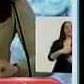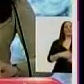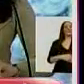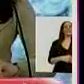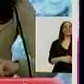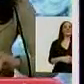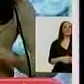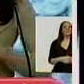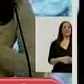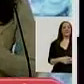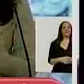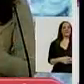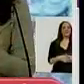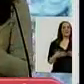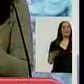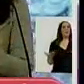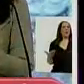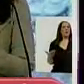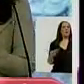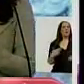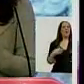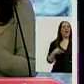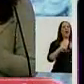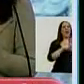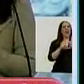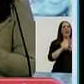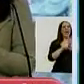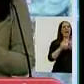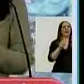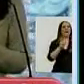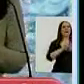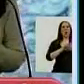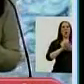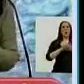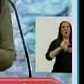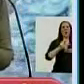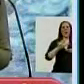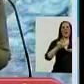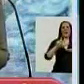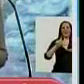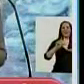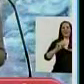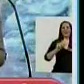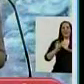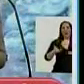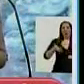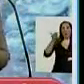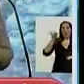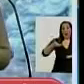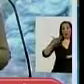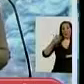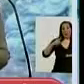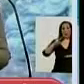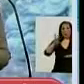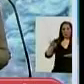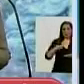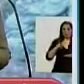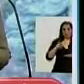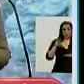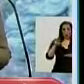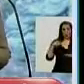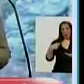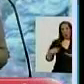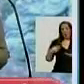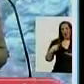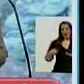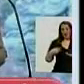que salió Pablo, el hijo del ex jardinero. Barreiro, y me llamó por